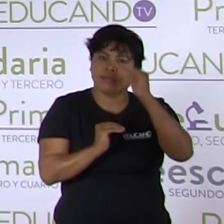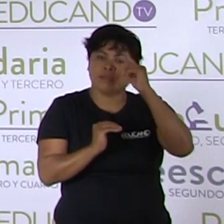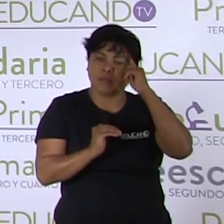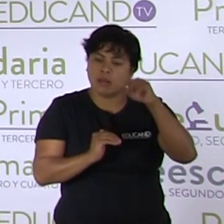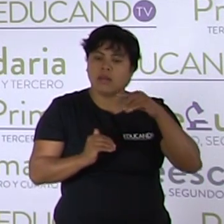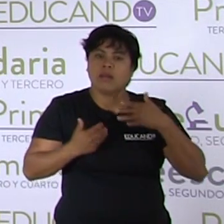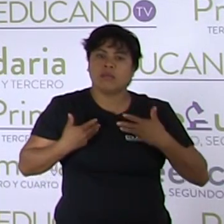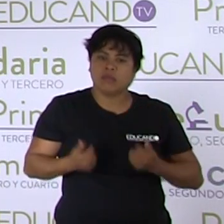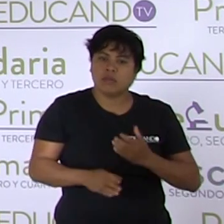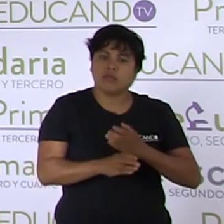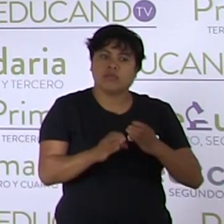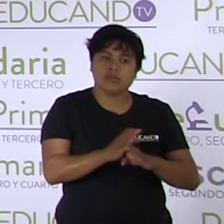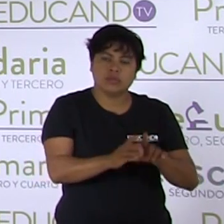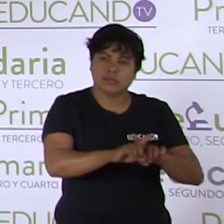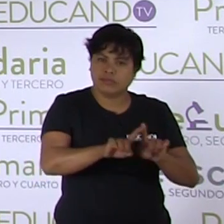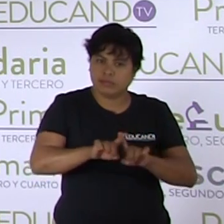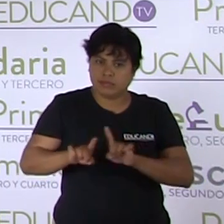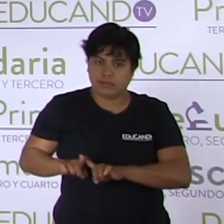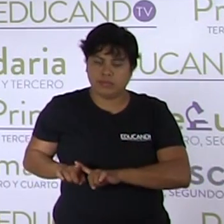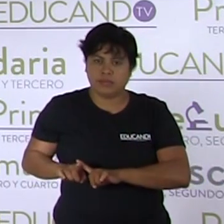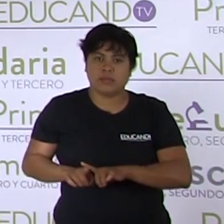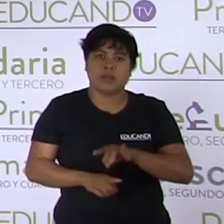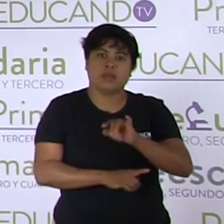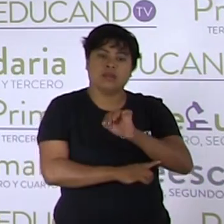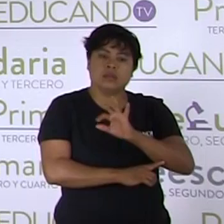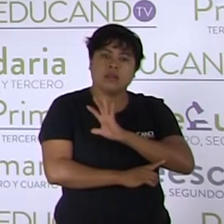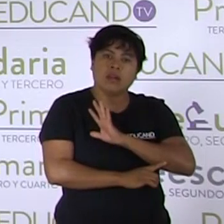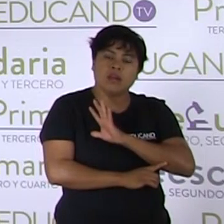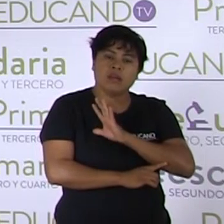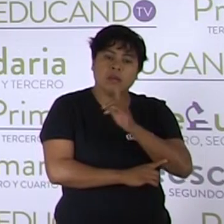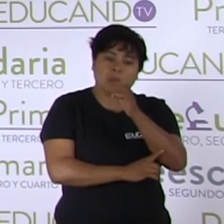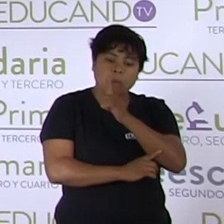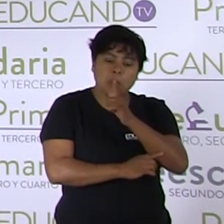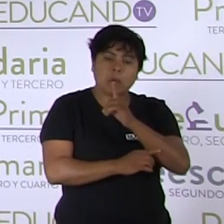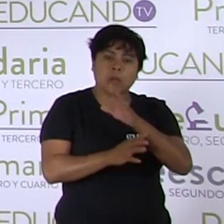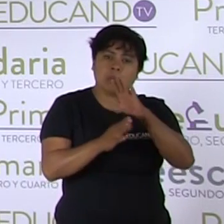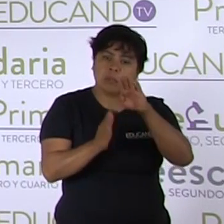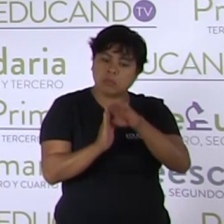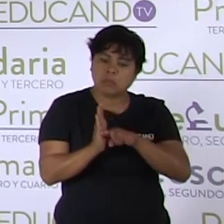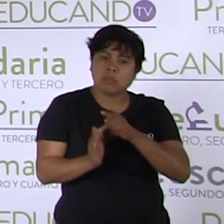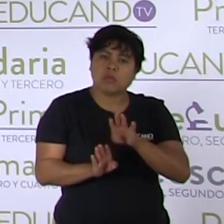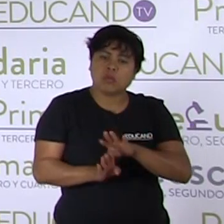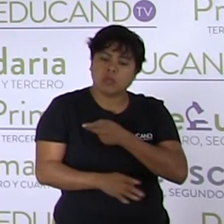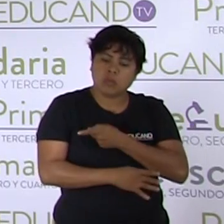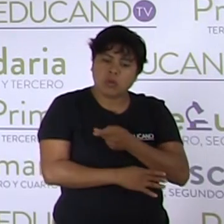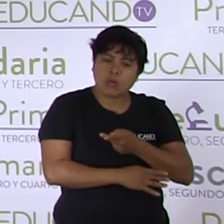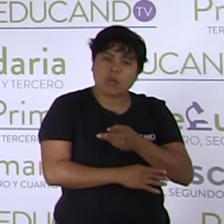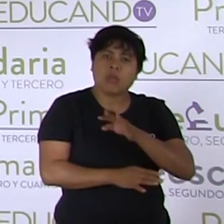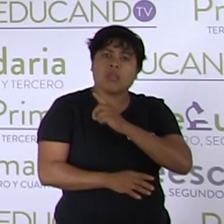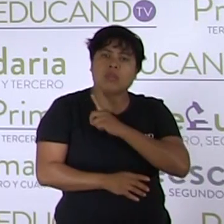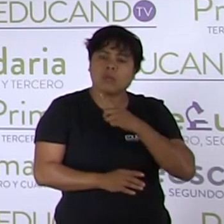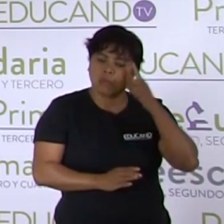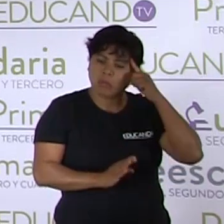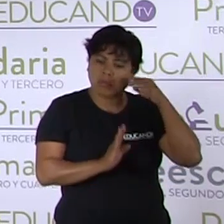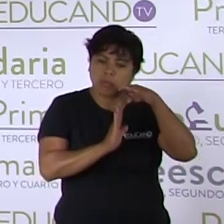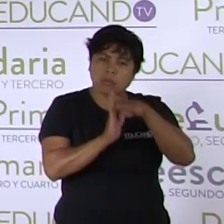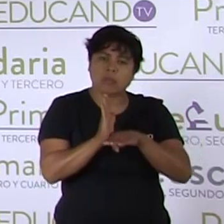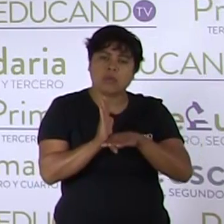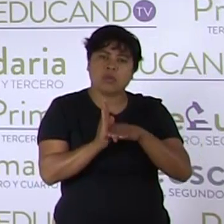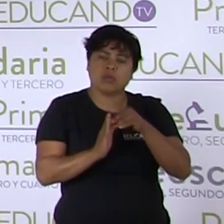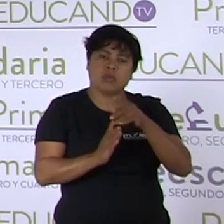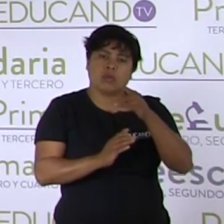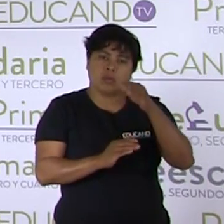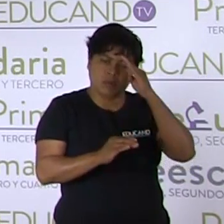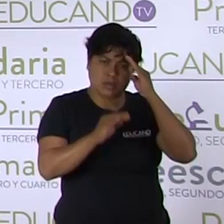de las cosas. Si se empobrece la lengua, se empobrece el pensamiento.